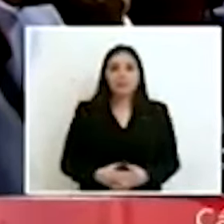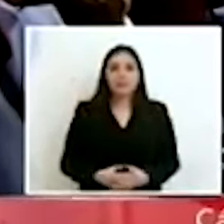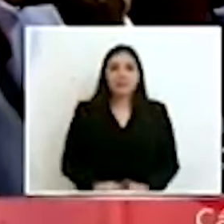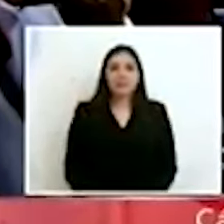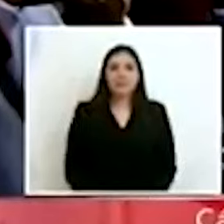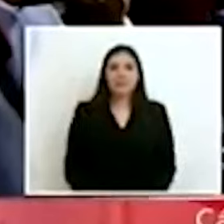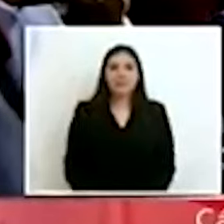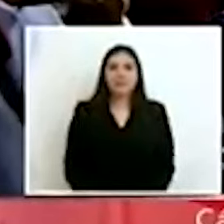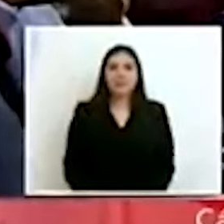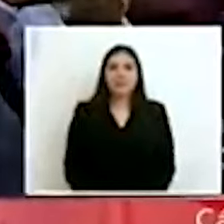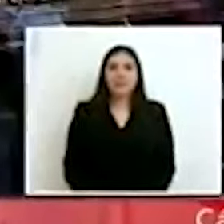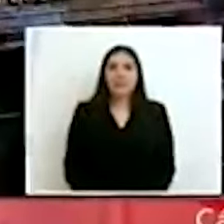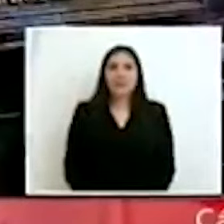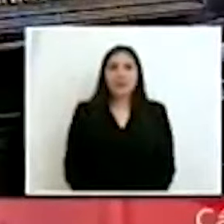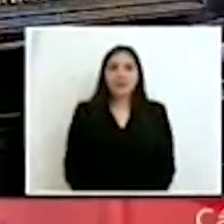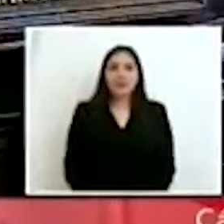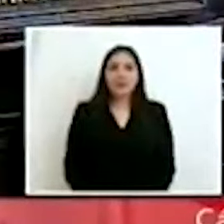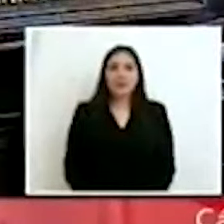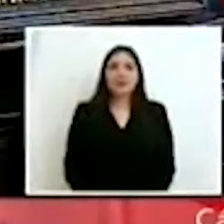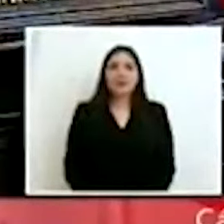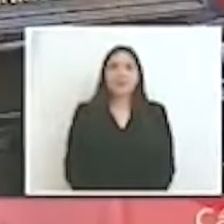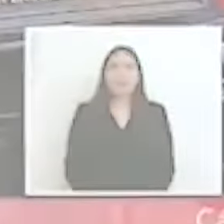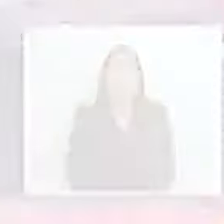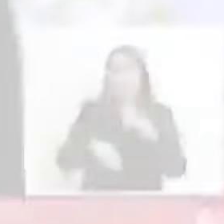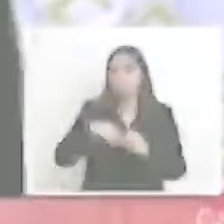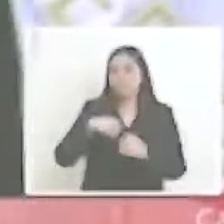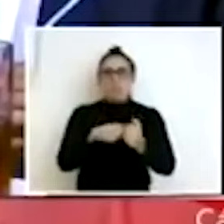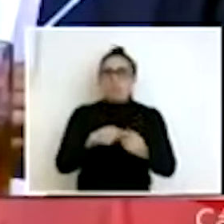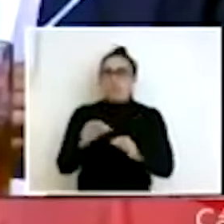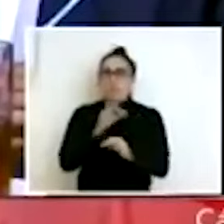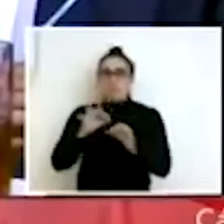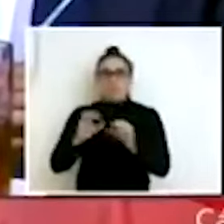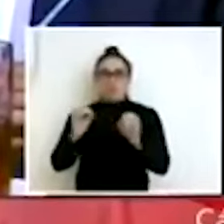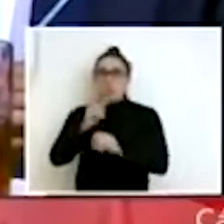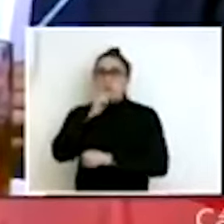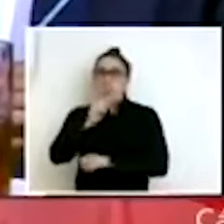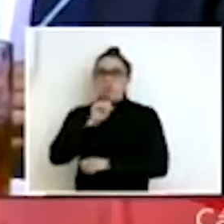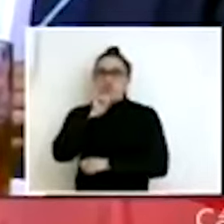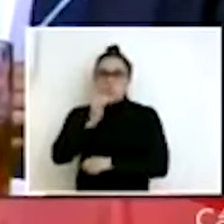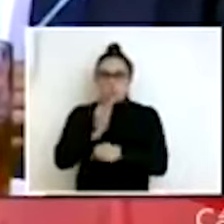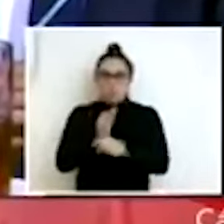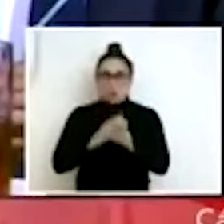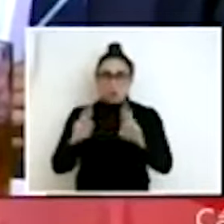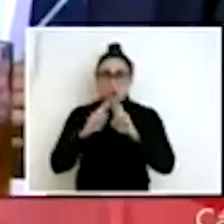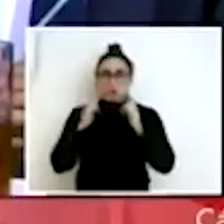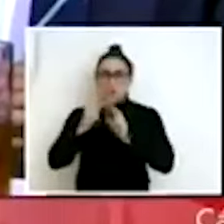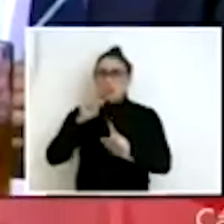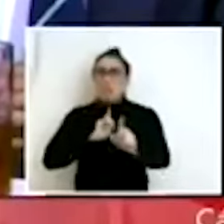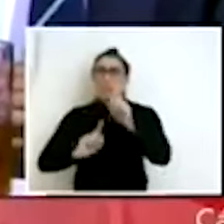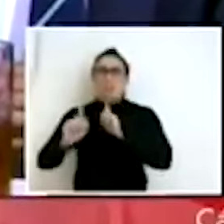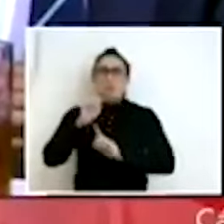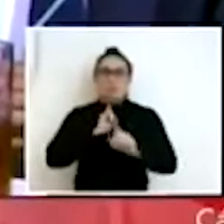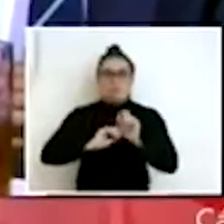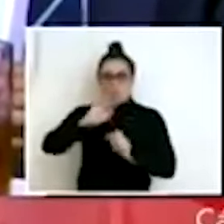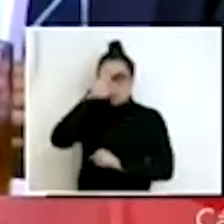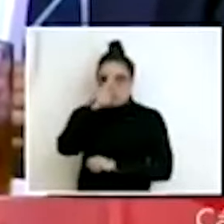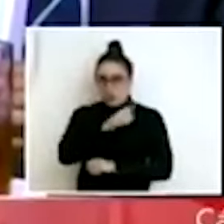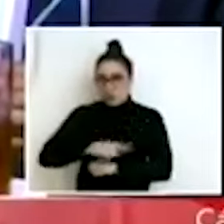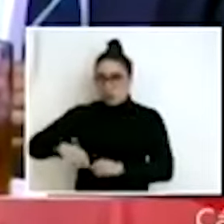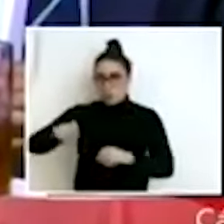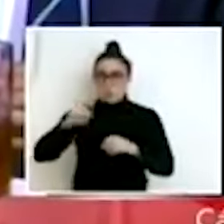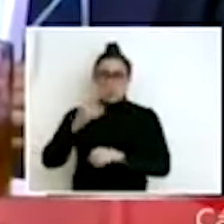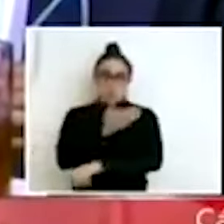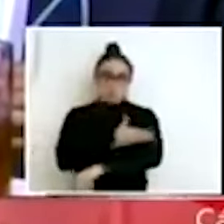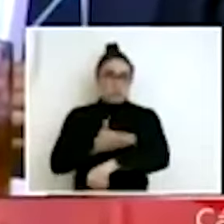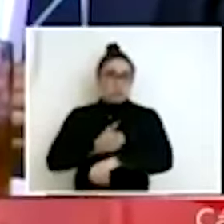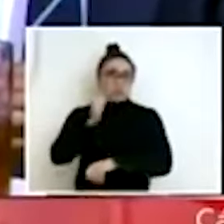el propio senador Fernández Noroña, porque yo recordaría, y ahí están las discusiones en el Pleno del Senado, que el senador dijo